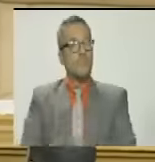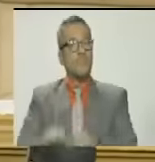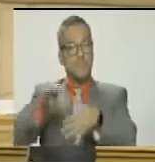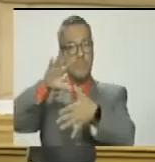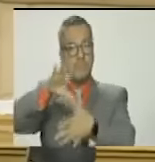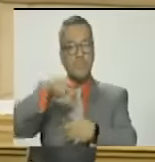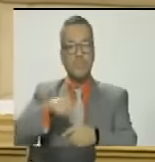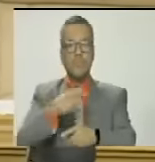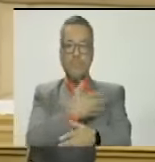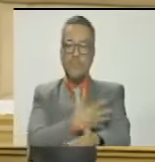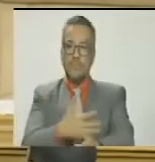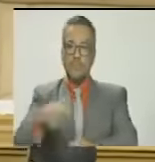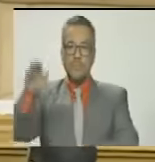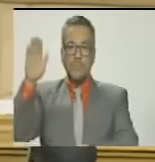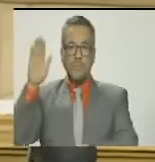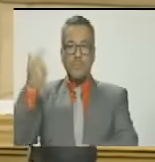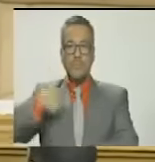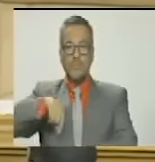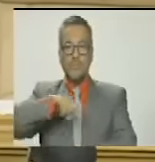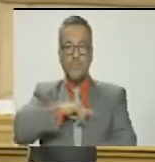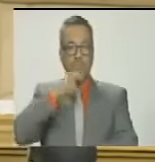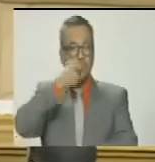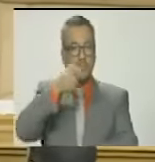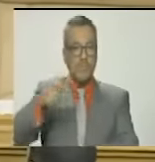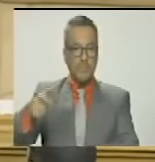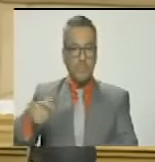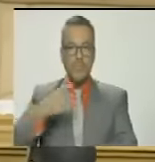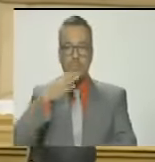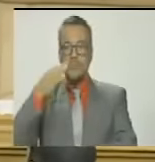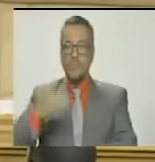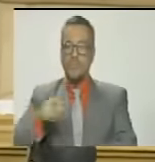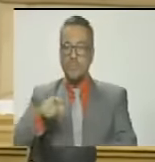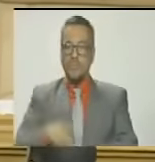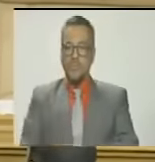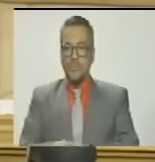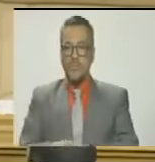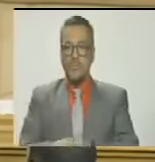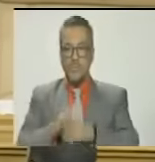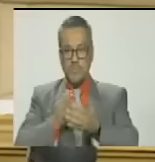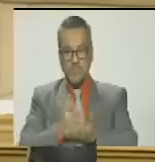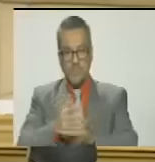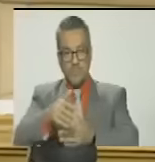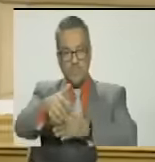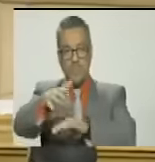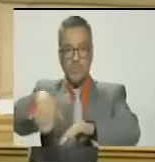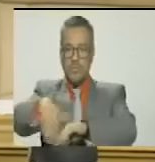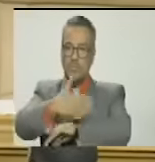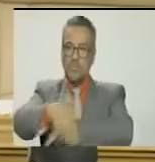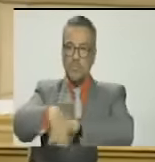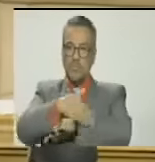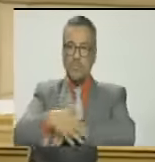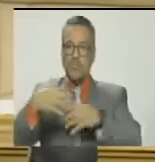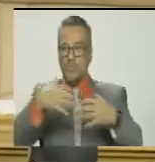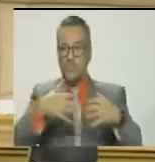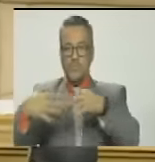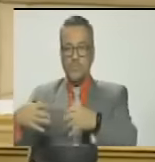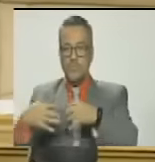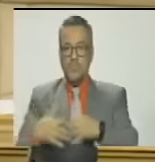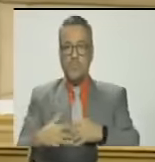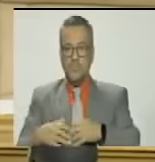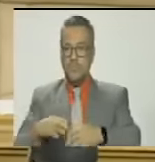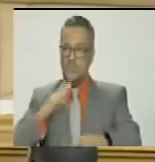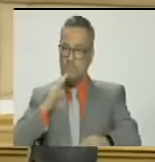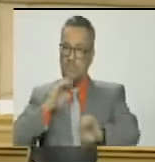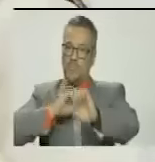América. Jura por nuestro pueblo irredento que se soltó a las calles para luchar en